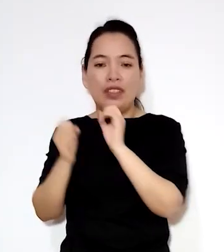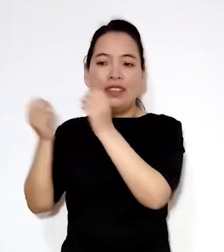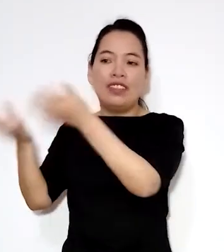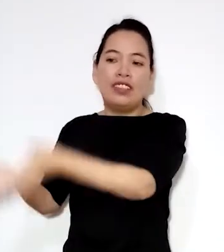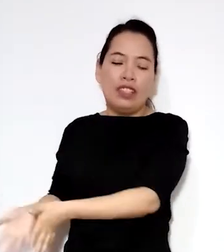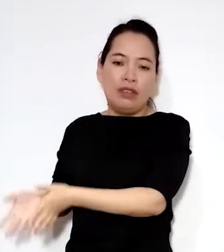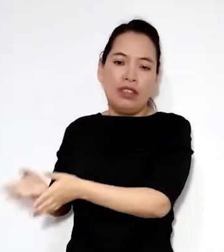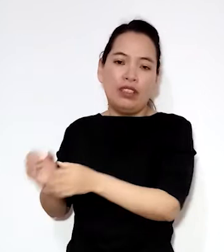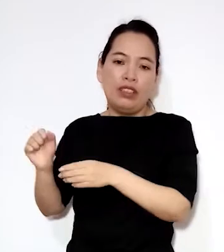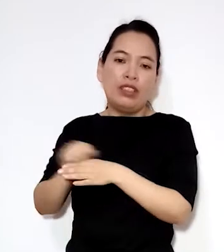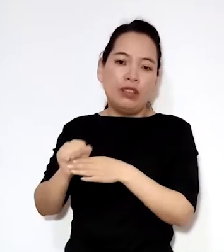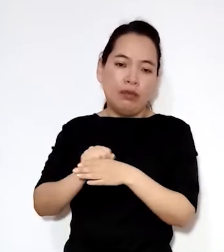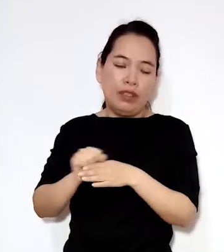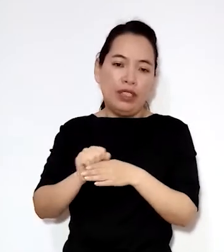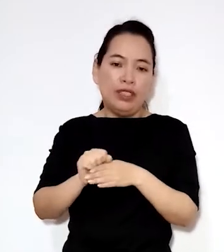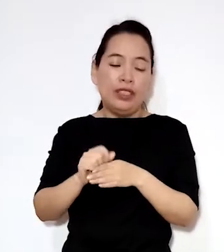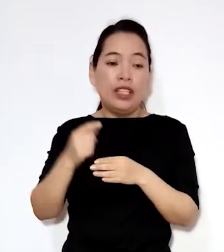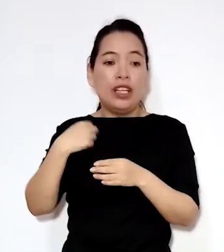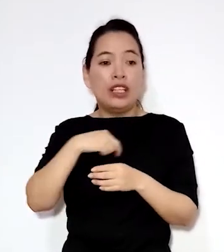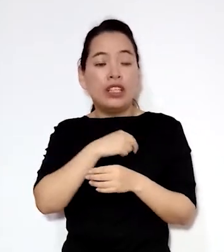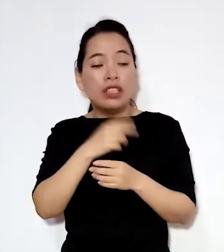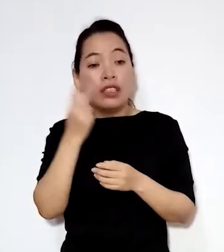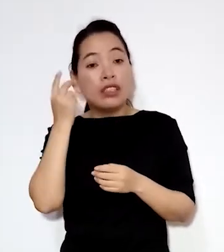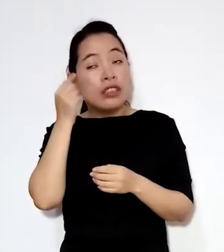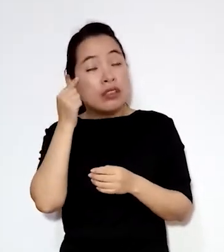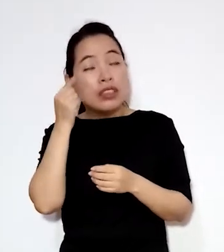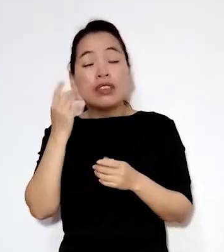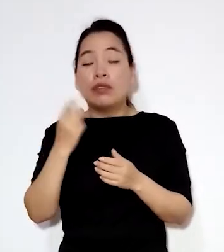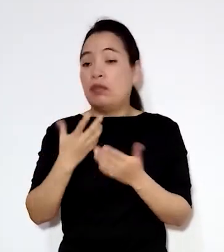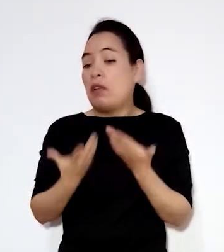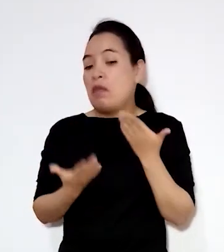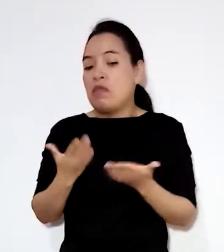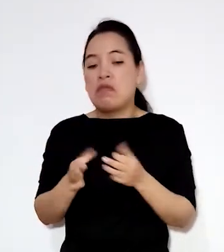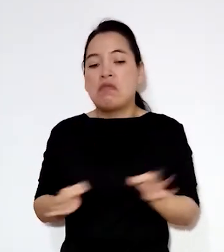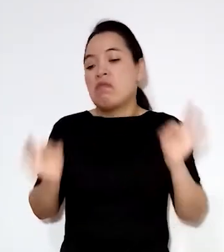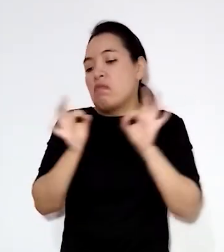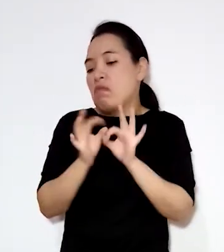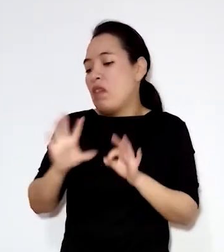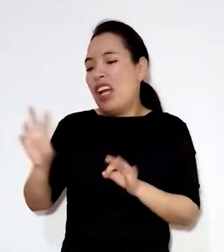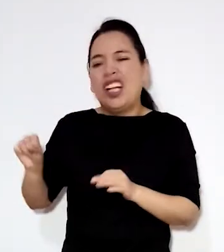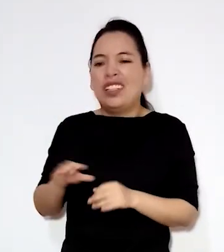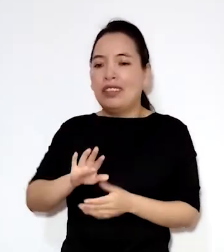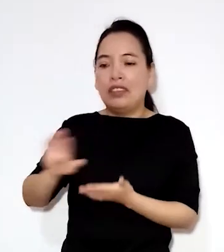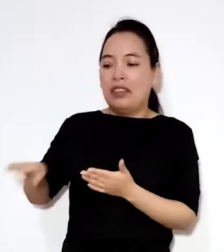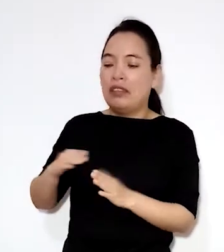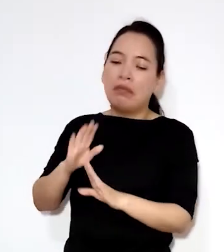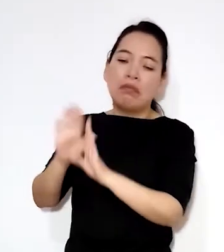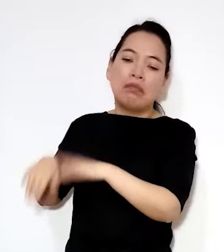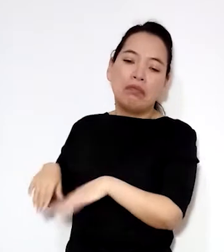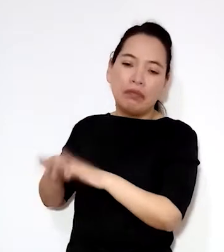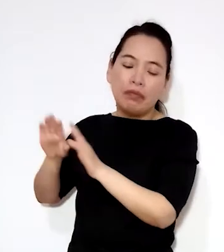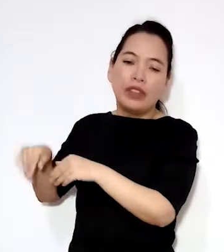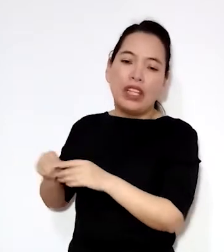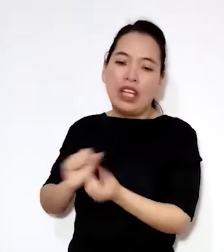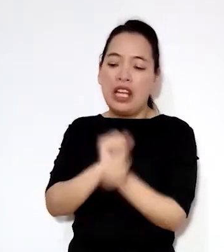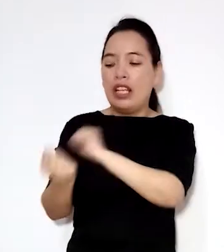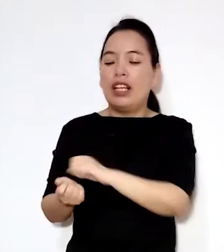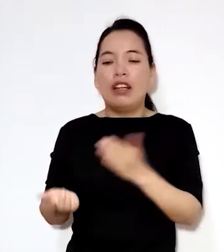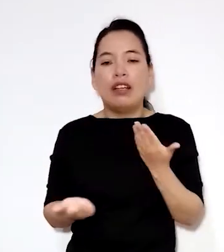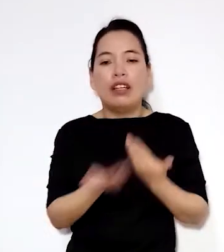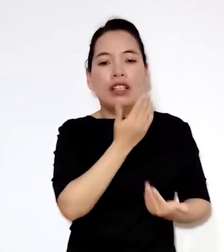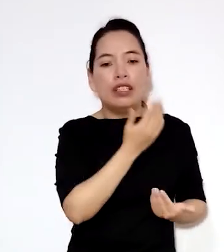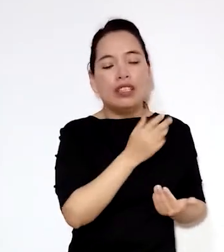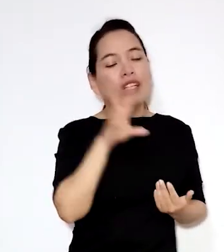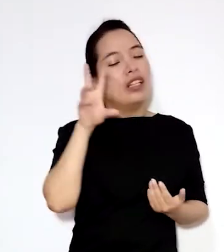no queremos perder el riesgo de dejarlo pasar por alto o correr el riesgo de abandonar